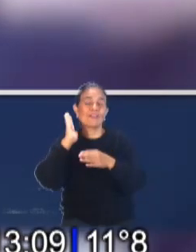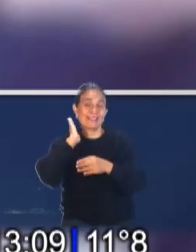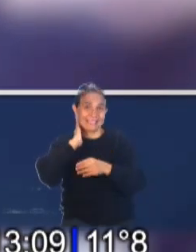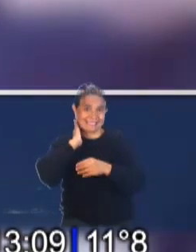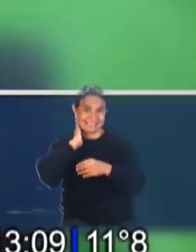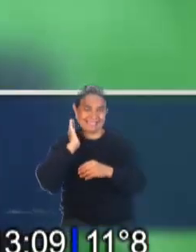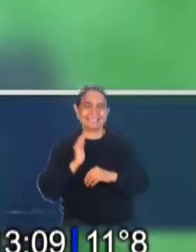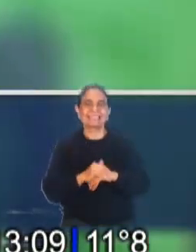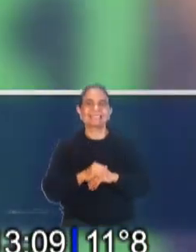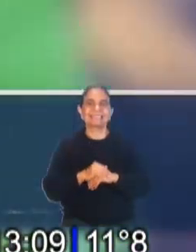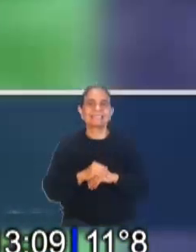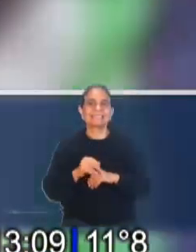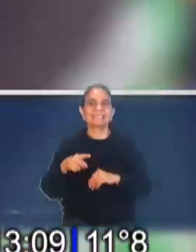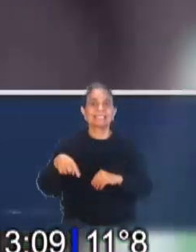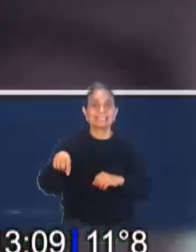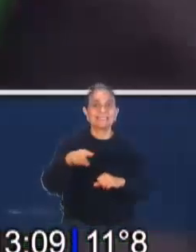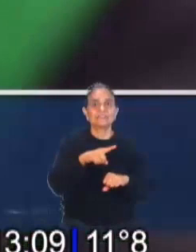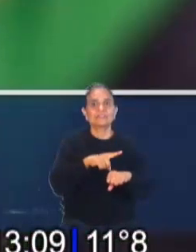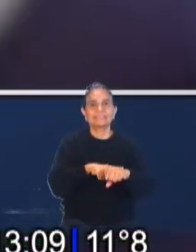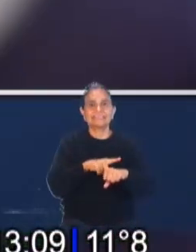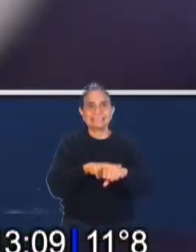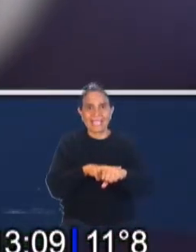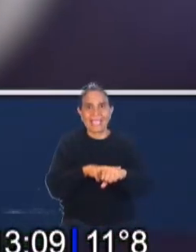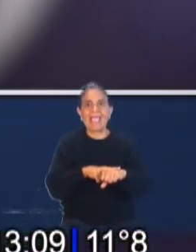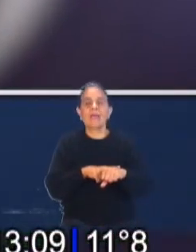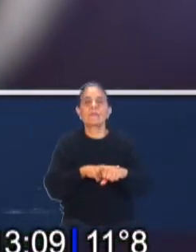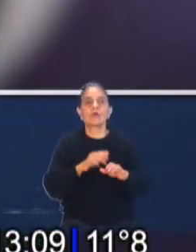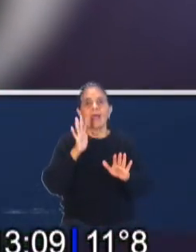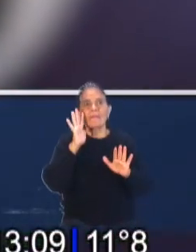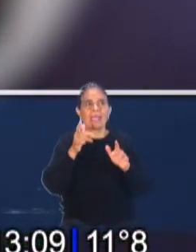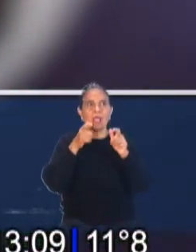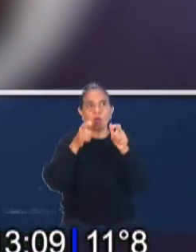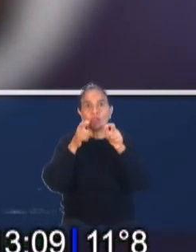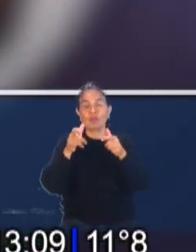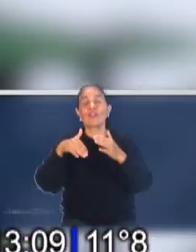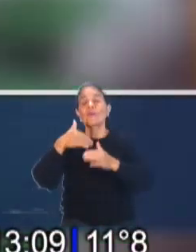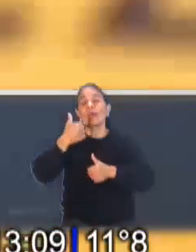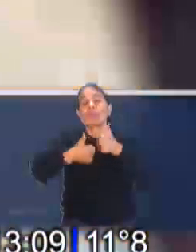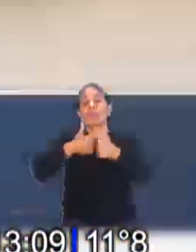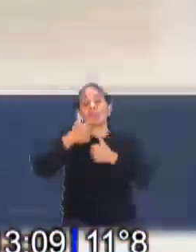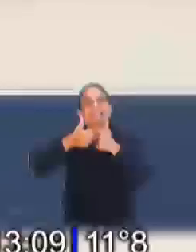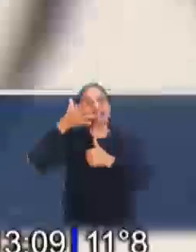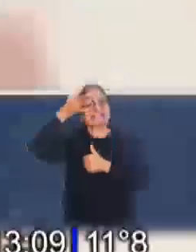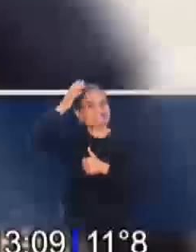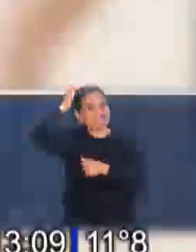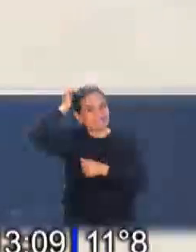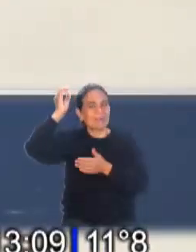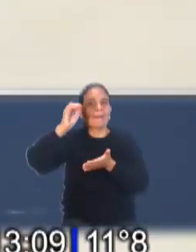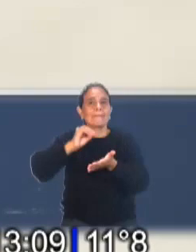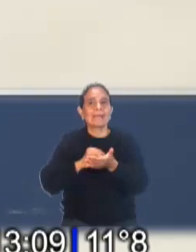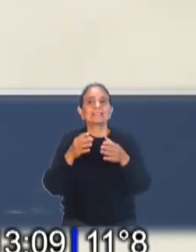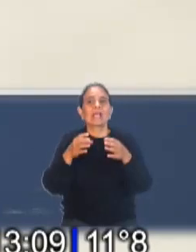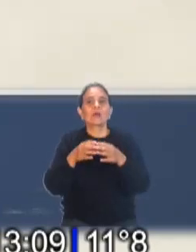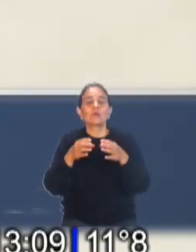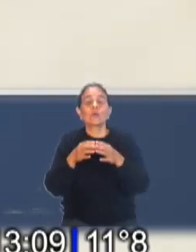quienes midieron sus tiempos para los Juegos Nacionales Evita. También agregaron la categoría